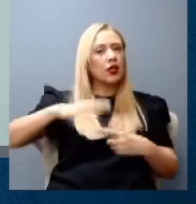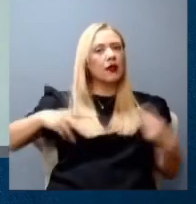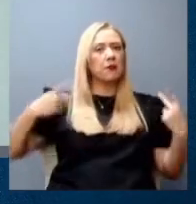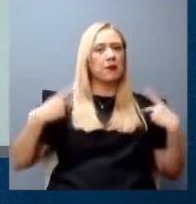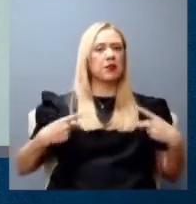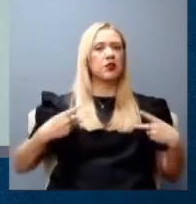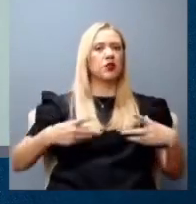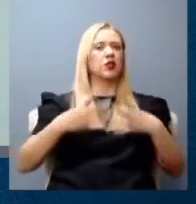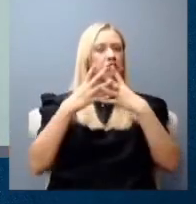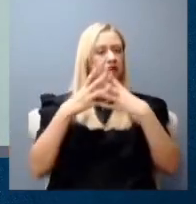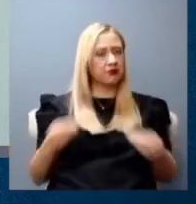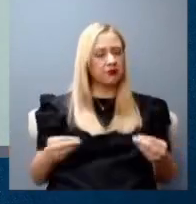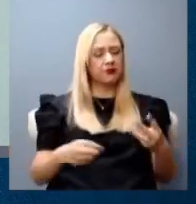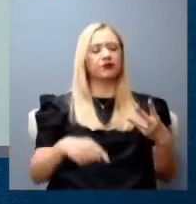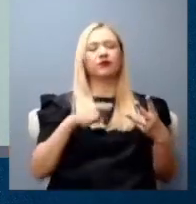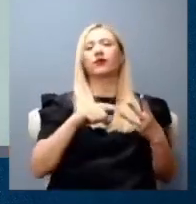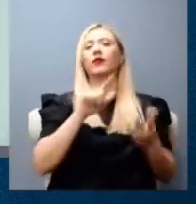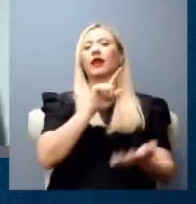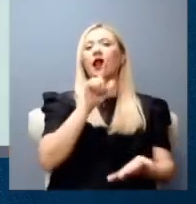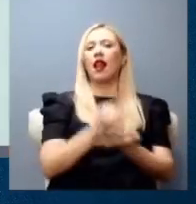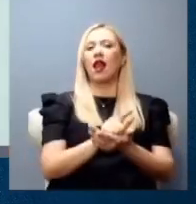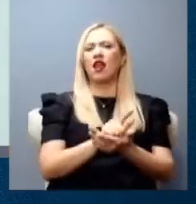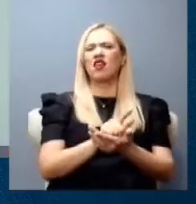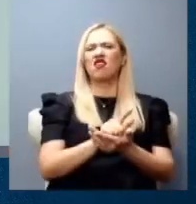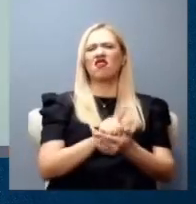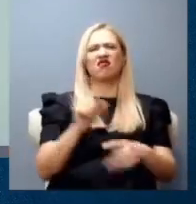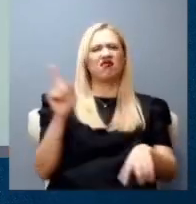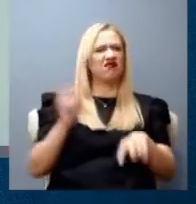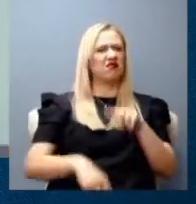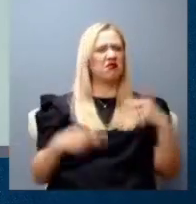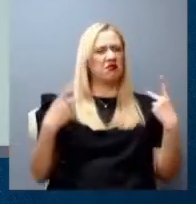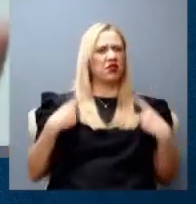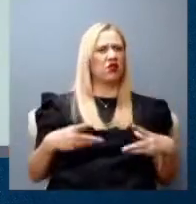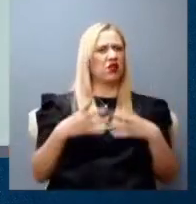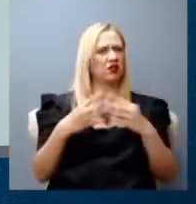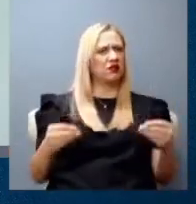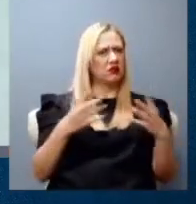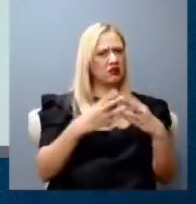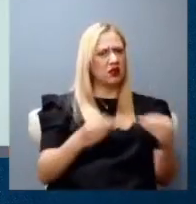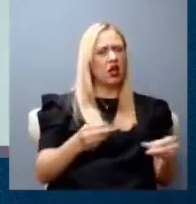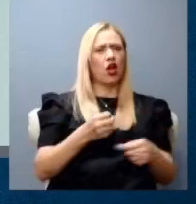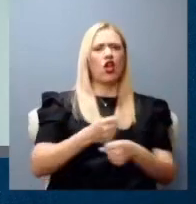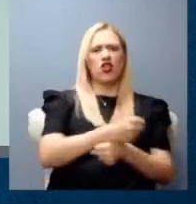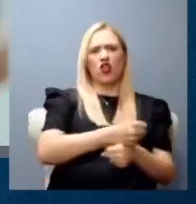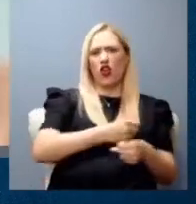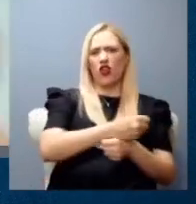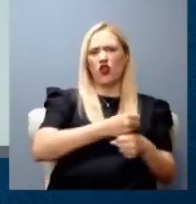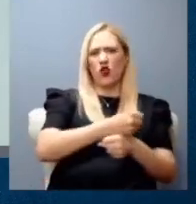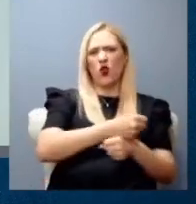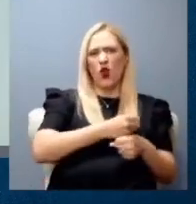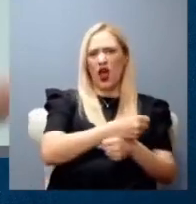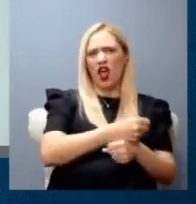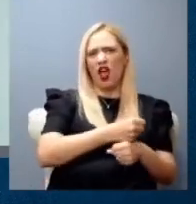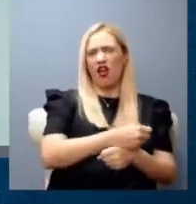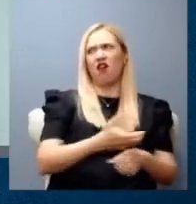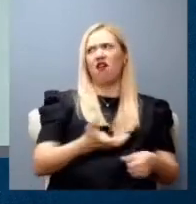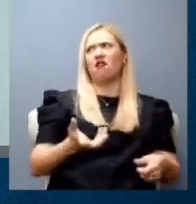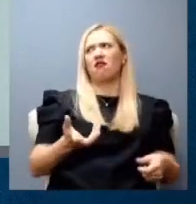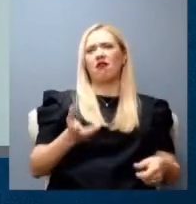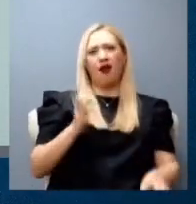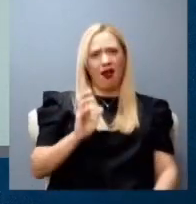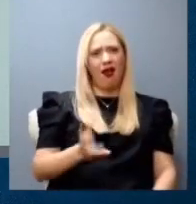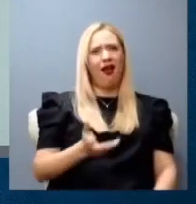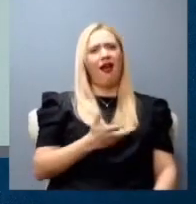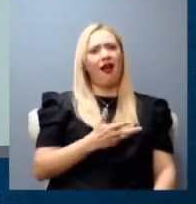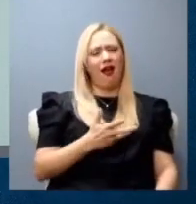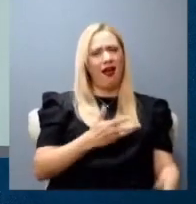Desaparecidas, tenemos una ley contra la desaparición forzada o contra la tortura, tenemos ya el concepto de derechos humanos en mucho del